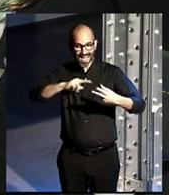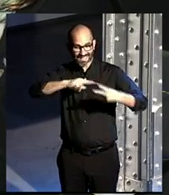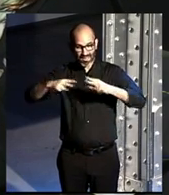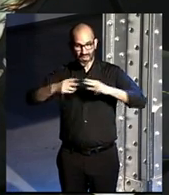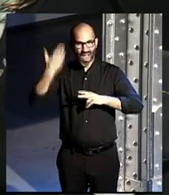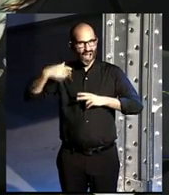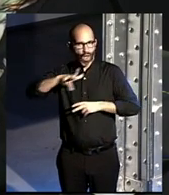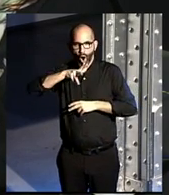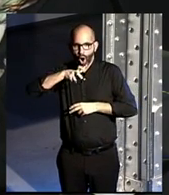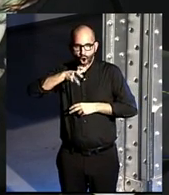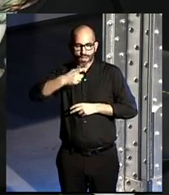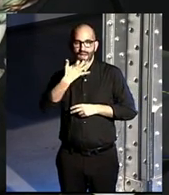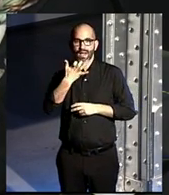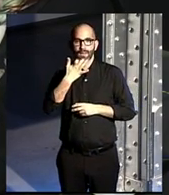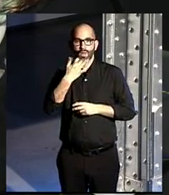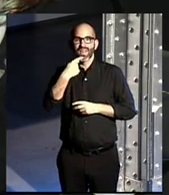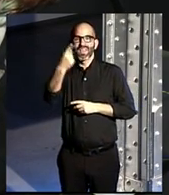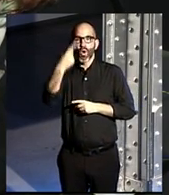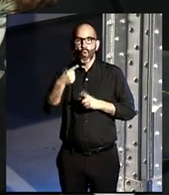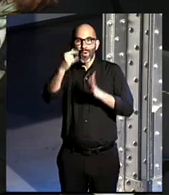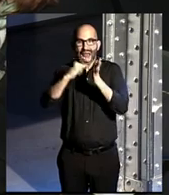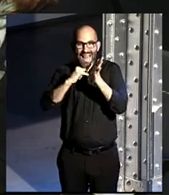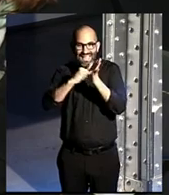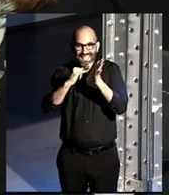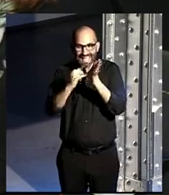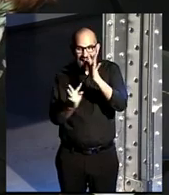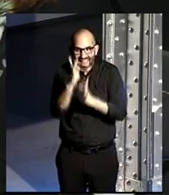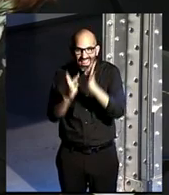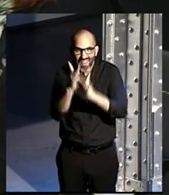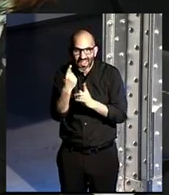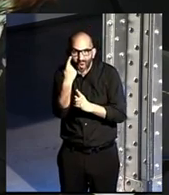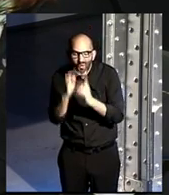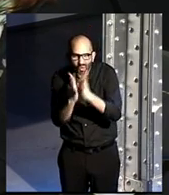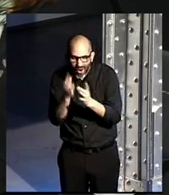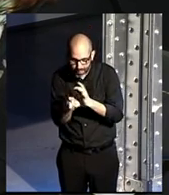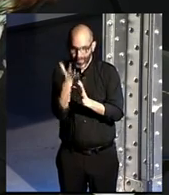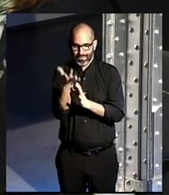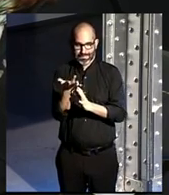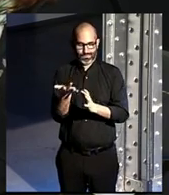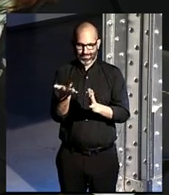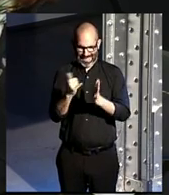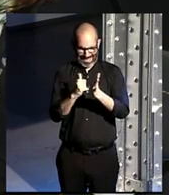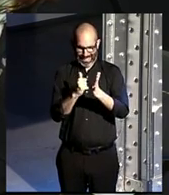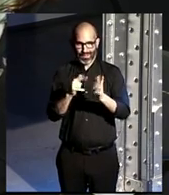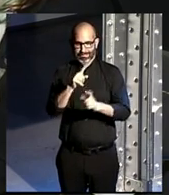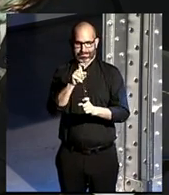y que un ejemplo muy famoso dice, con una lenteja encendió un fuego. ¿Lenteja? Yeah, well, the thing is that the French is lentille,